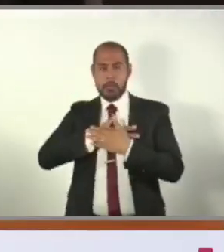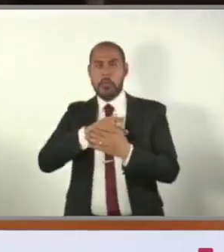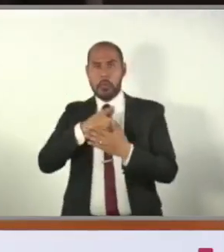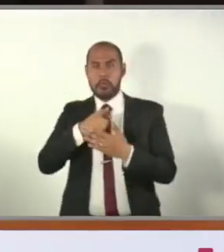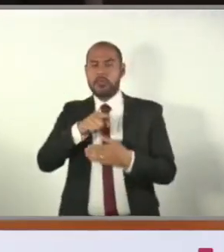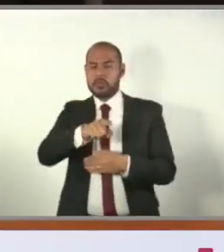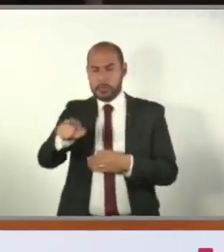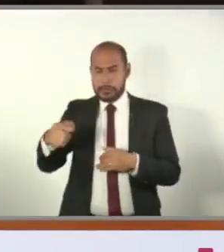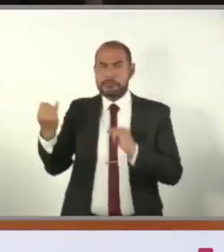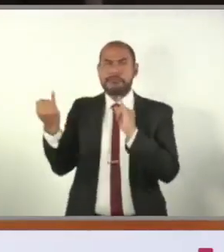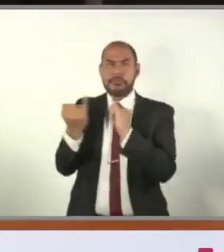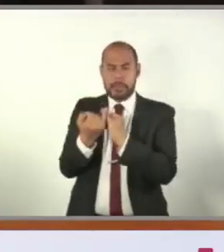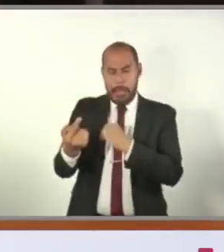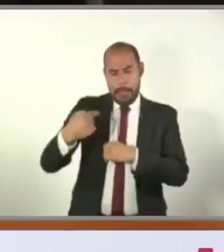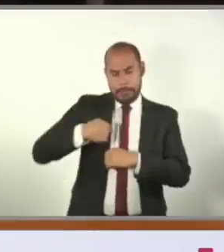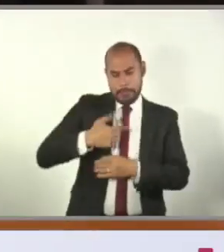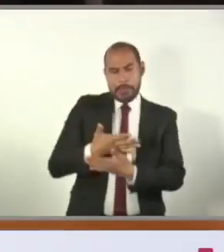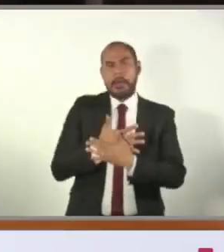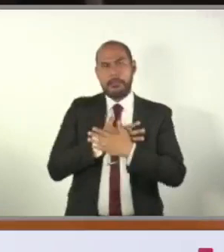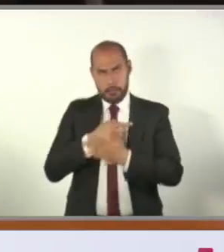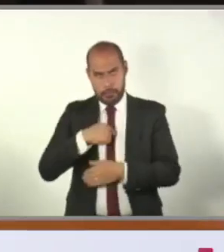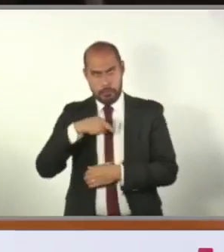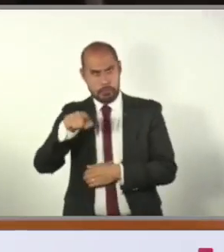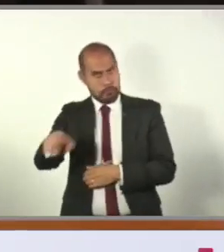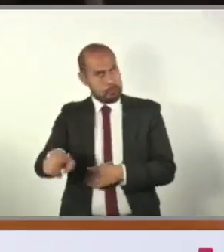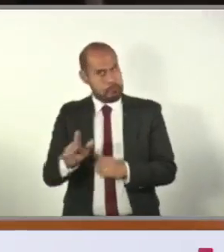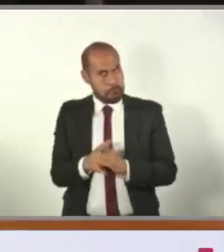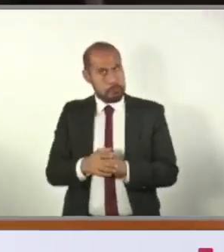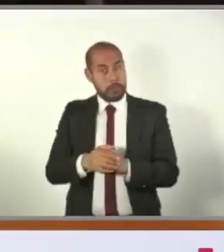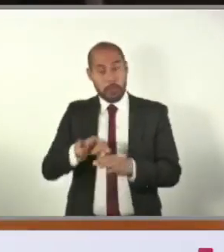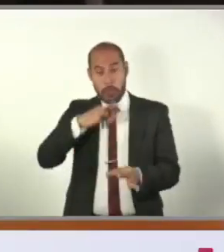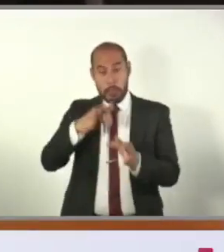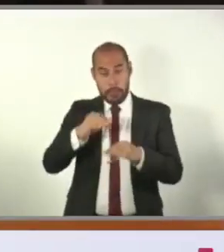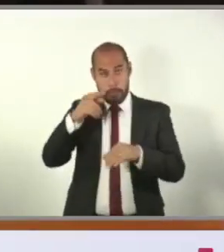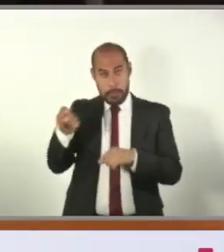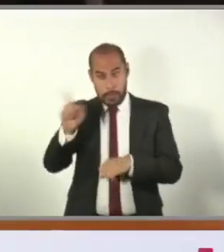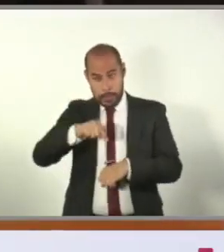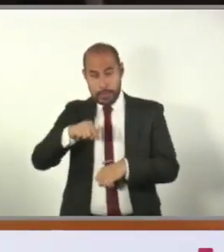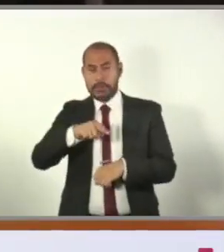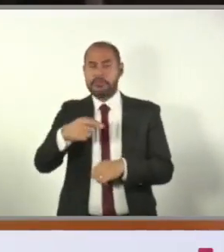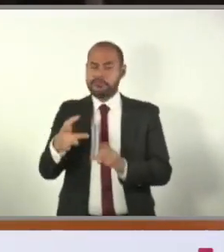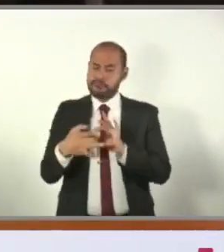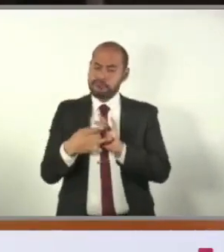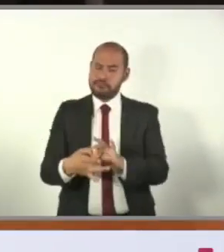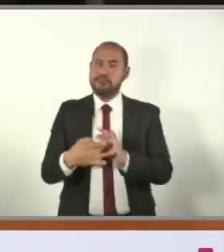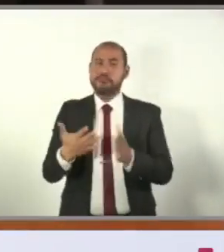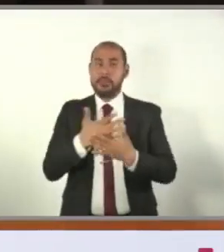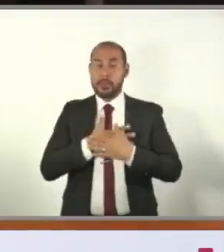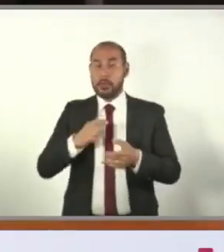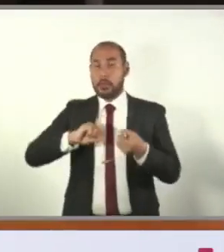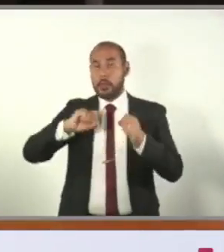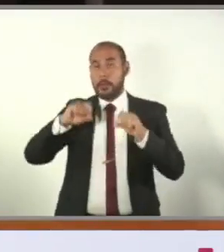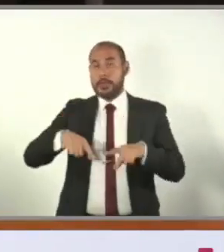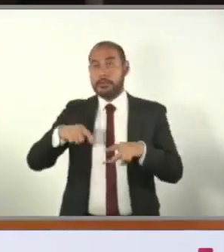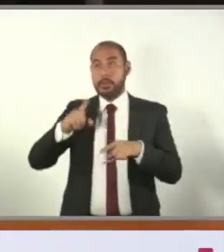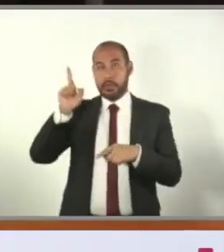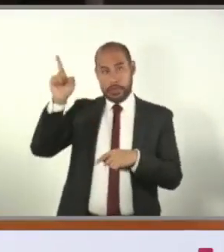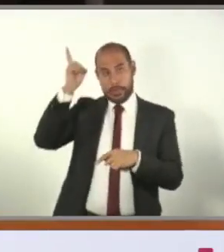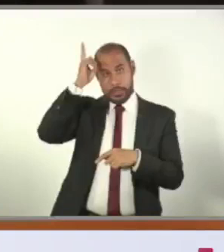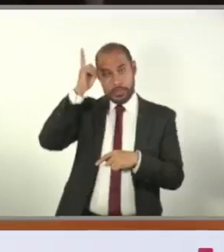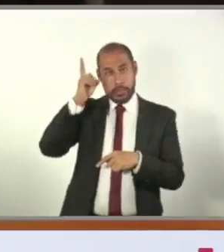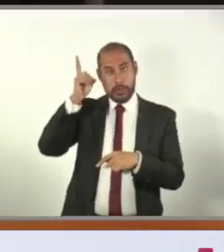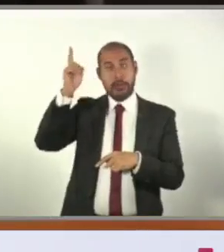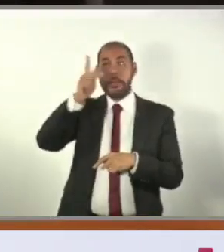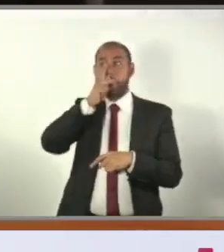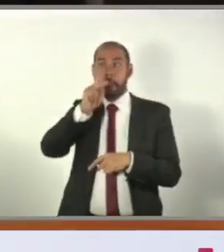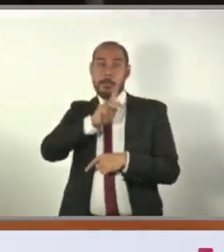Permanezcan en mi amor. Si cumplen mis mandamientos, permanecen en mi amor, lo mismo que yo cumplo los mandamientos de mi